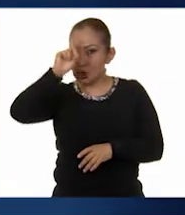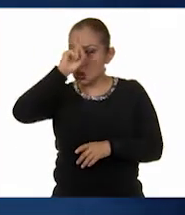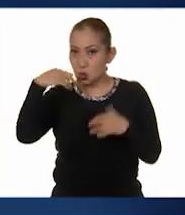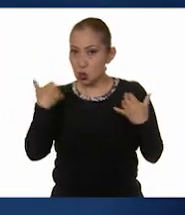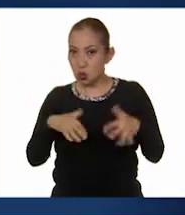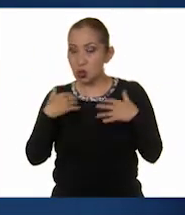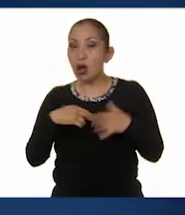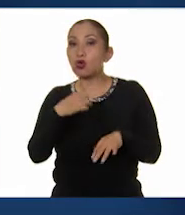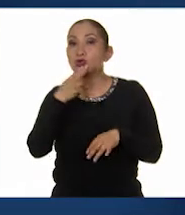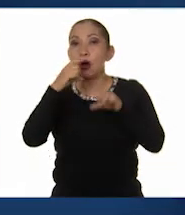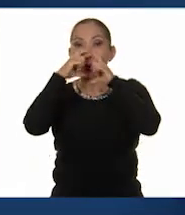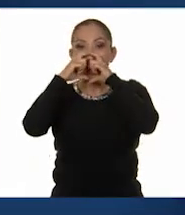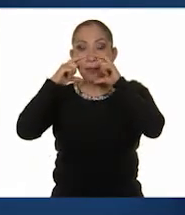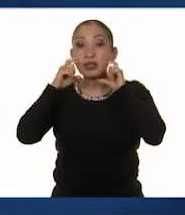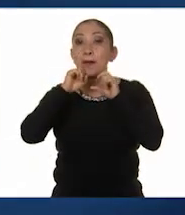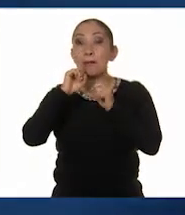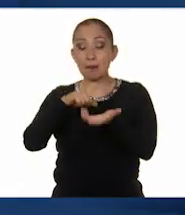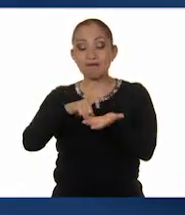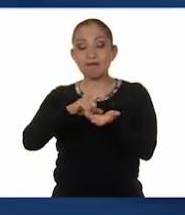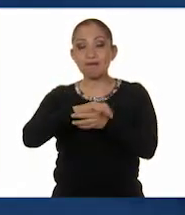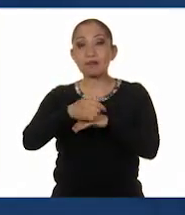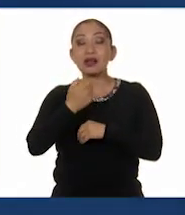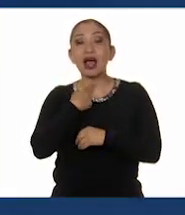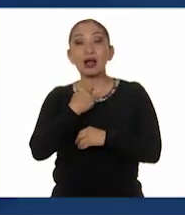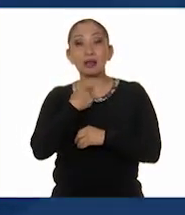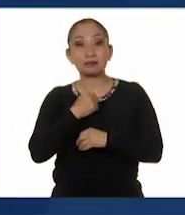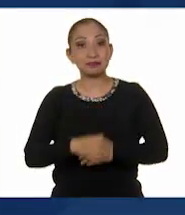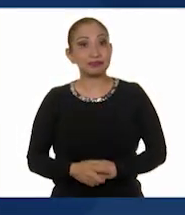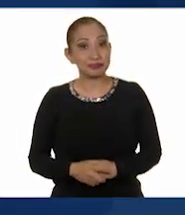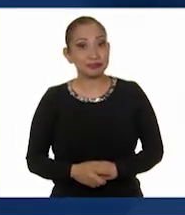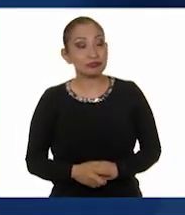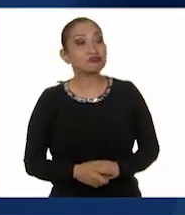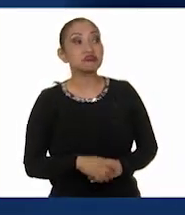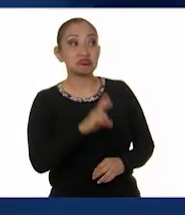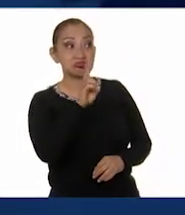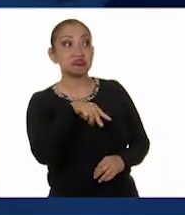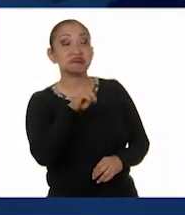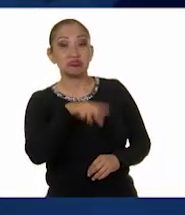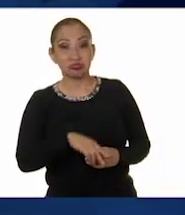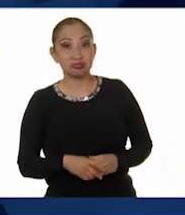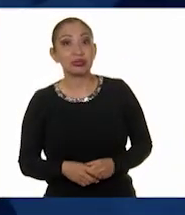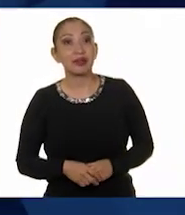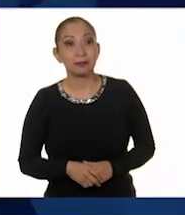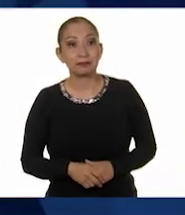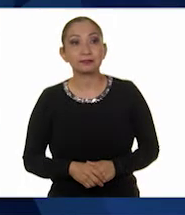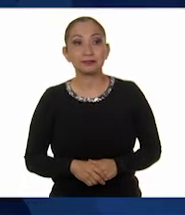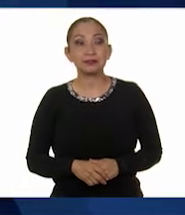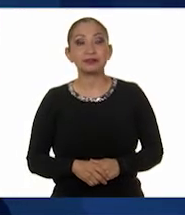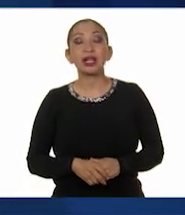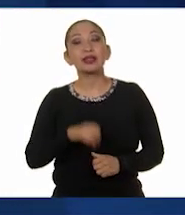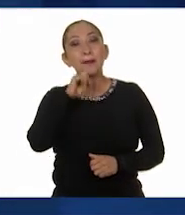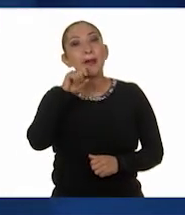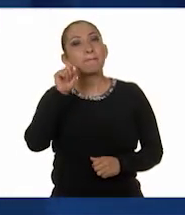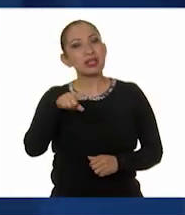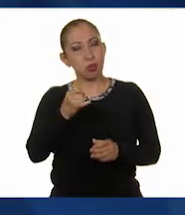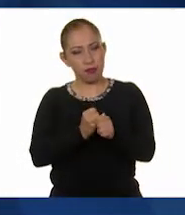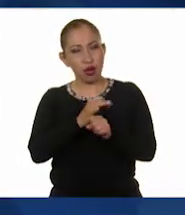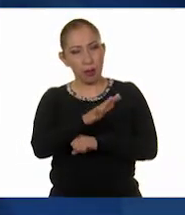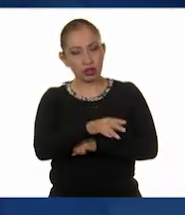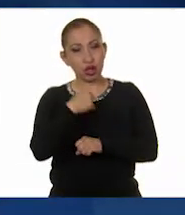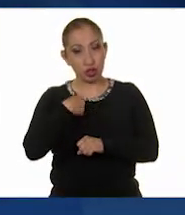listas del uso del cubrebocas y del gel antibacterial. Cierto. Muy cierto. Y dentro de la información